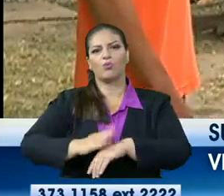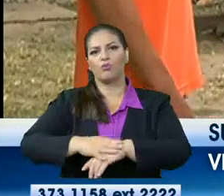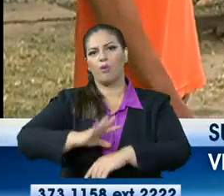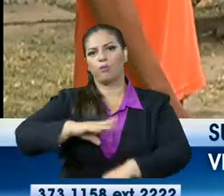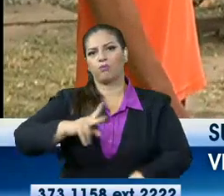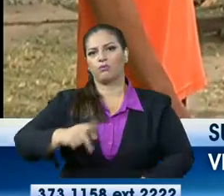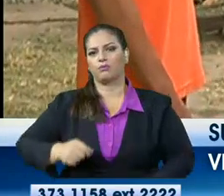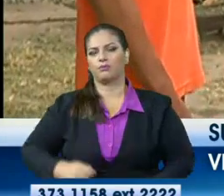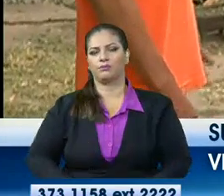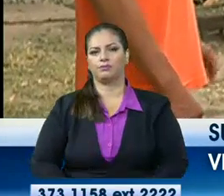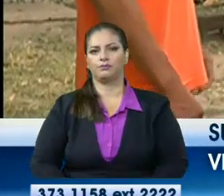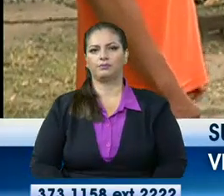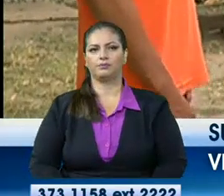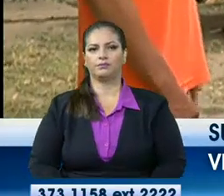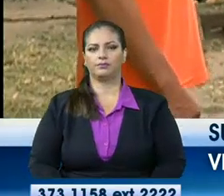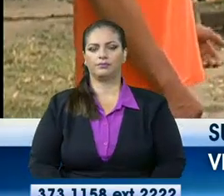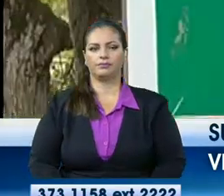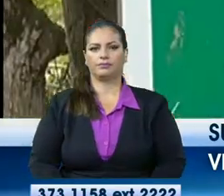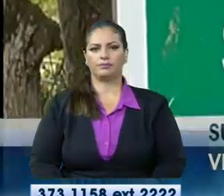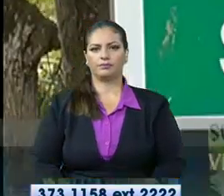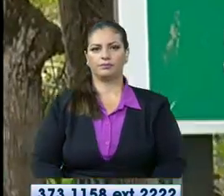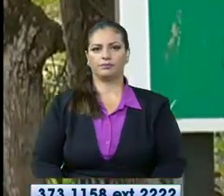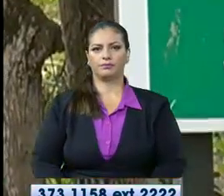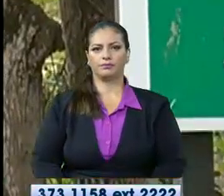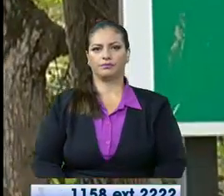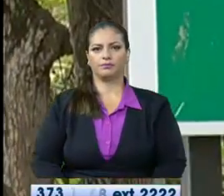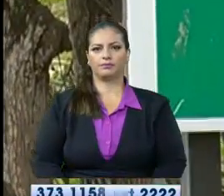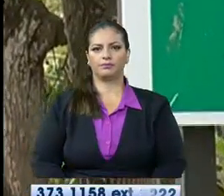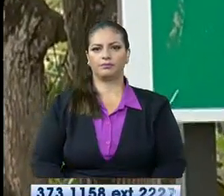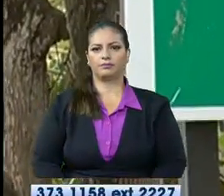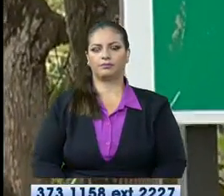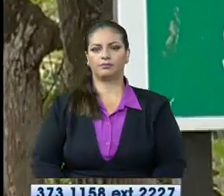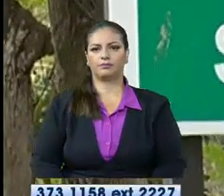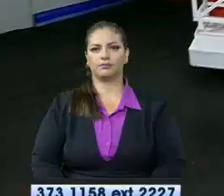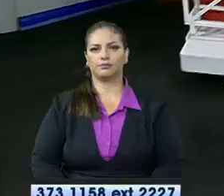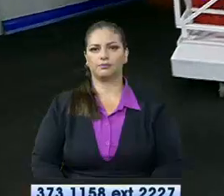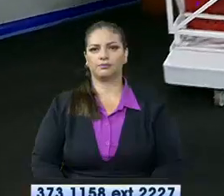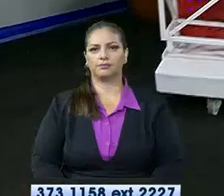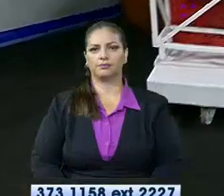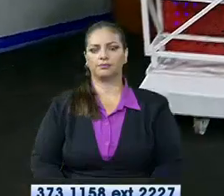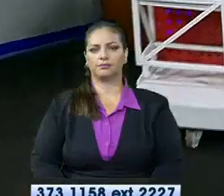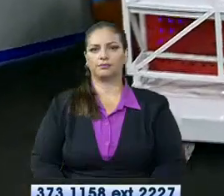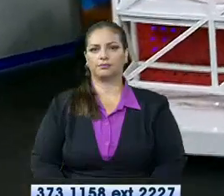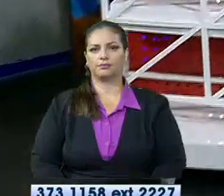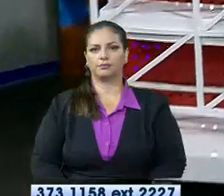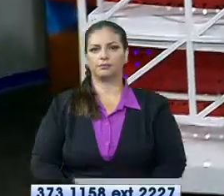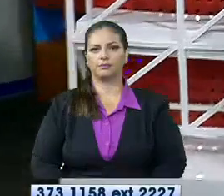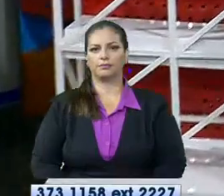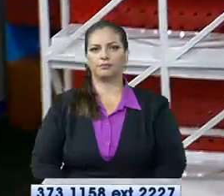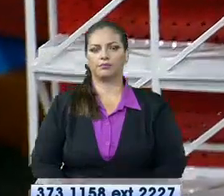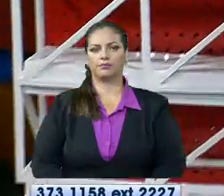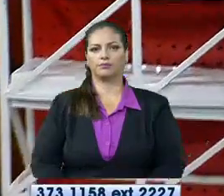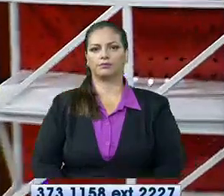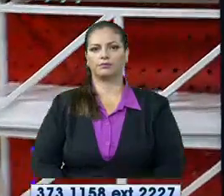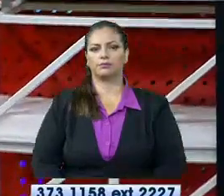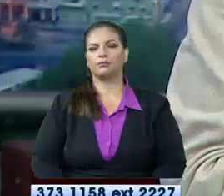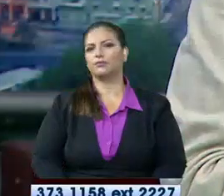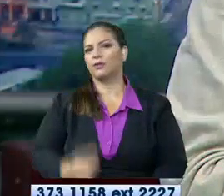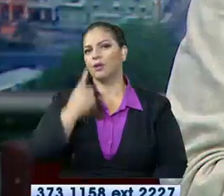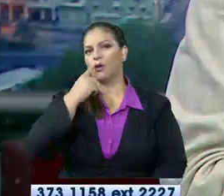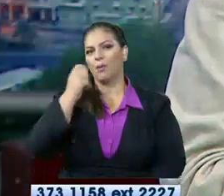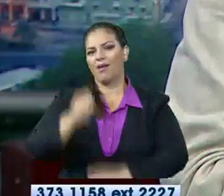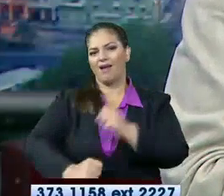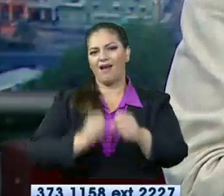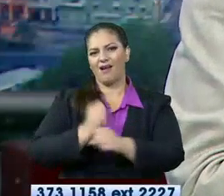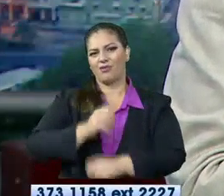sorprender y terminaron sorprendidos, informó Julio César Saona. El cadáver de un hombre de aproximadamente